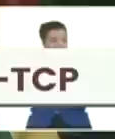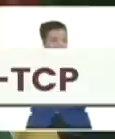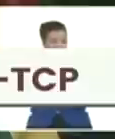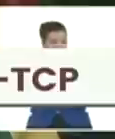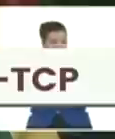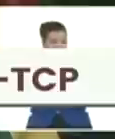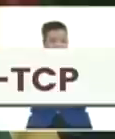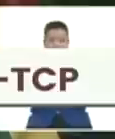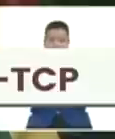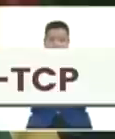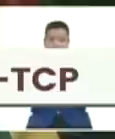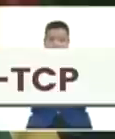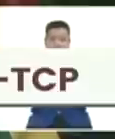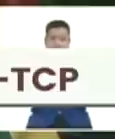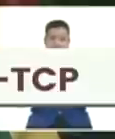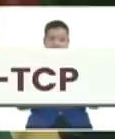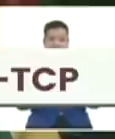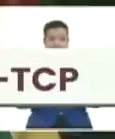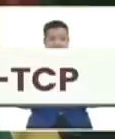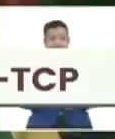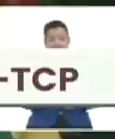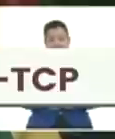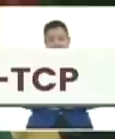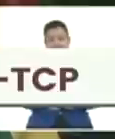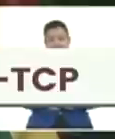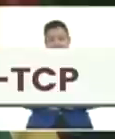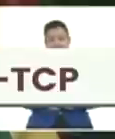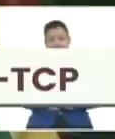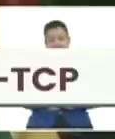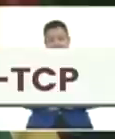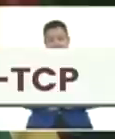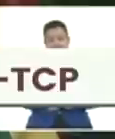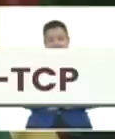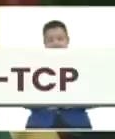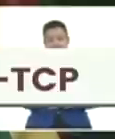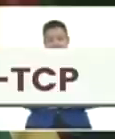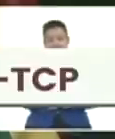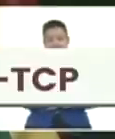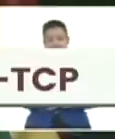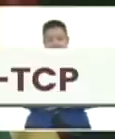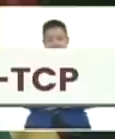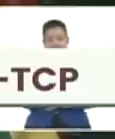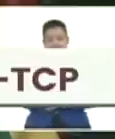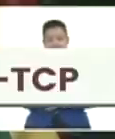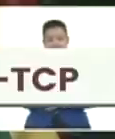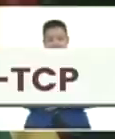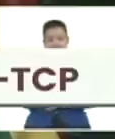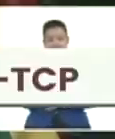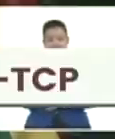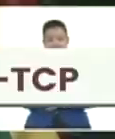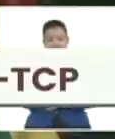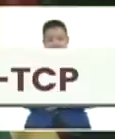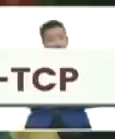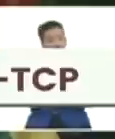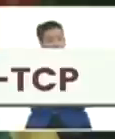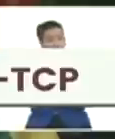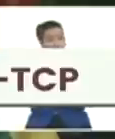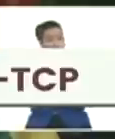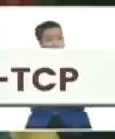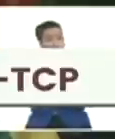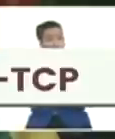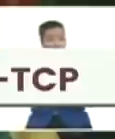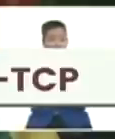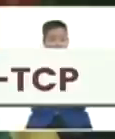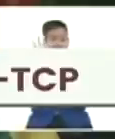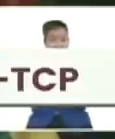Estos ideales libertarios que surgieron desde la más profunda subjetividad de nuestros pueblos en oposición